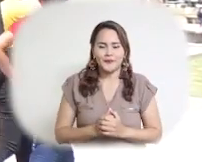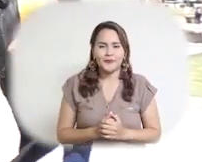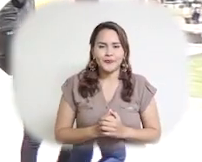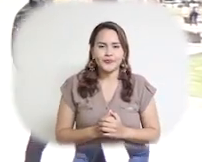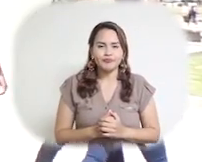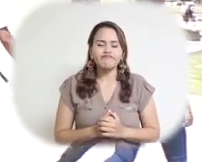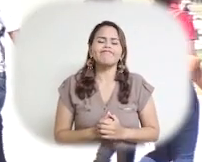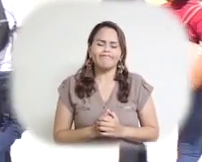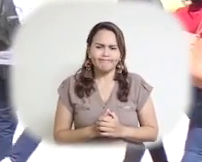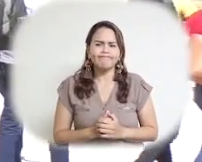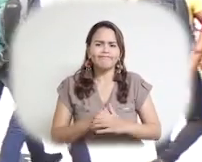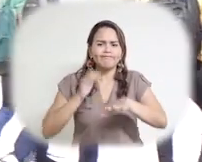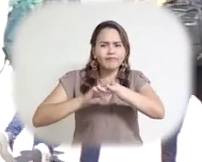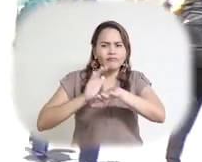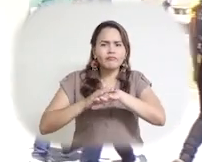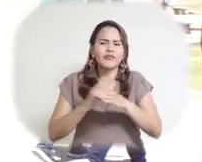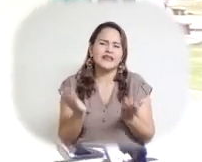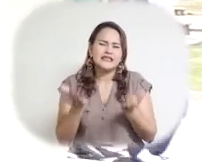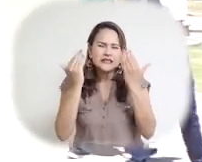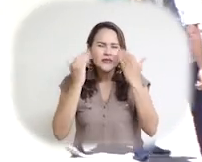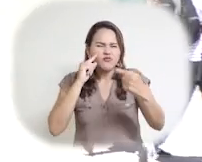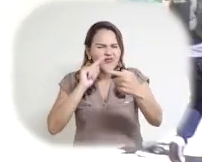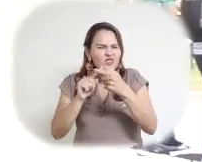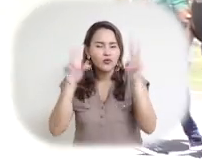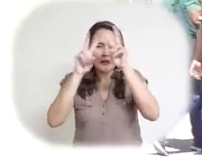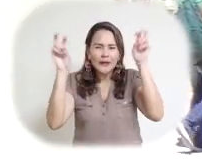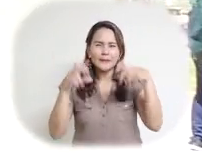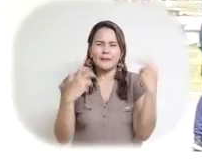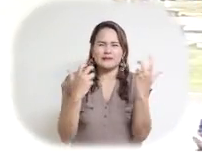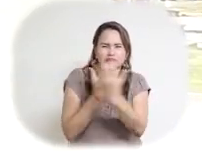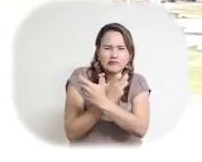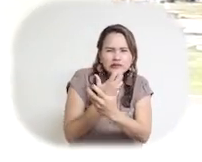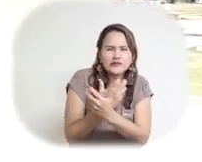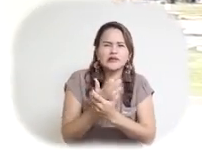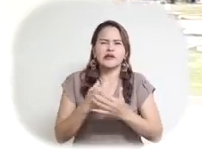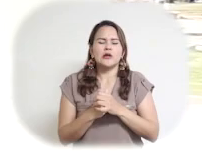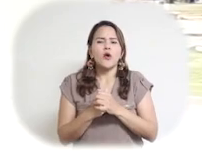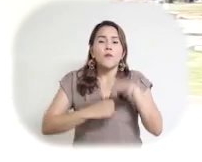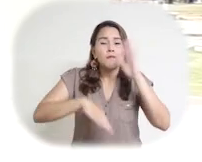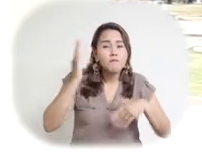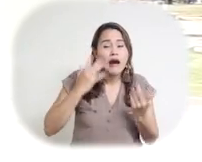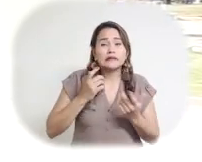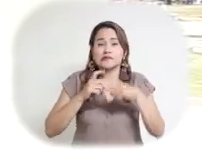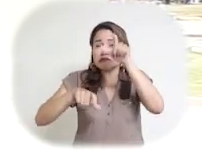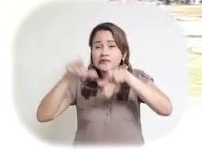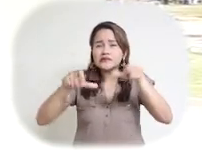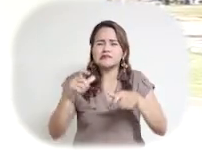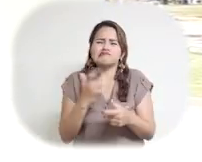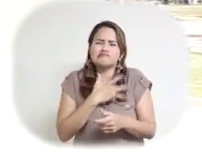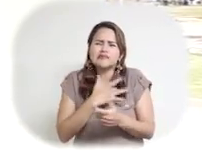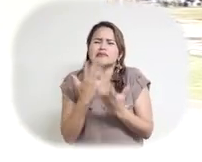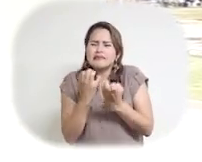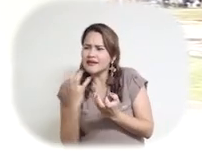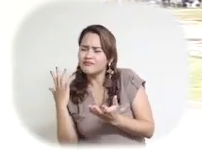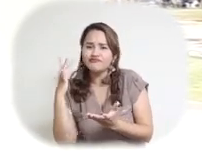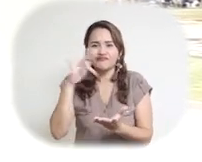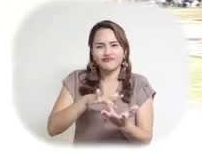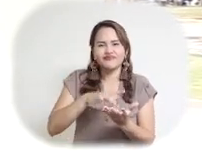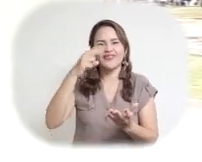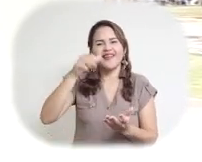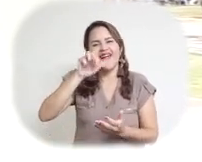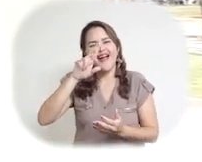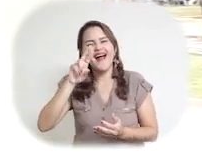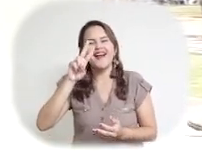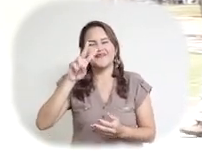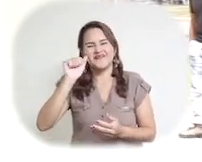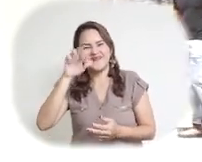que permita, digamos, una aplicación ojalá pronta, de tal manera que el conocimiento genere bienestar, genere riqueza,